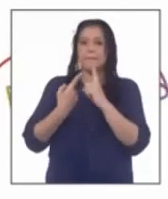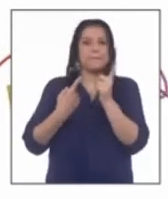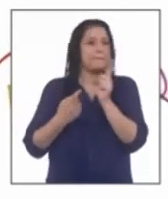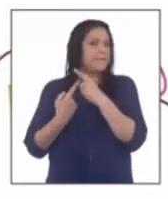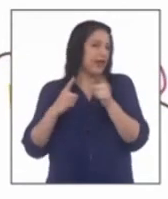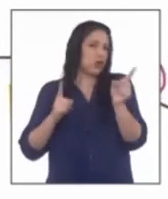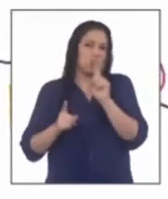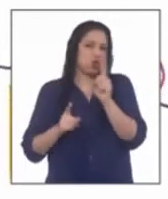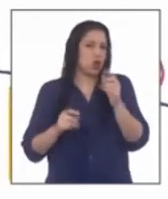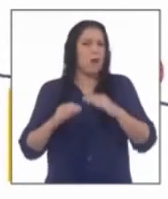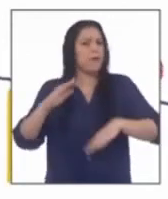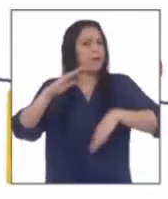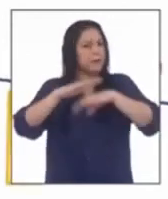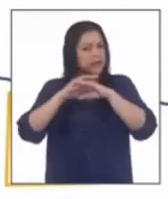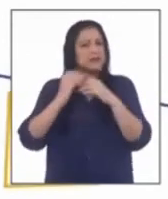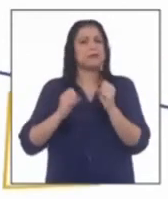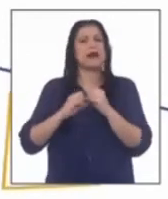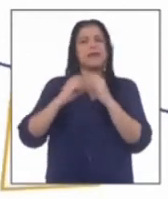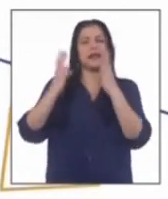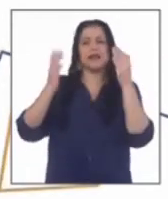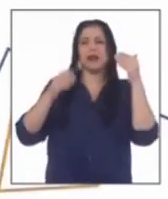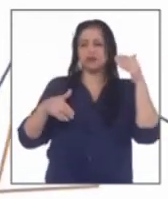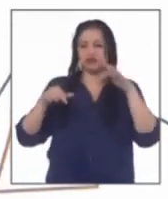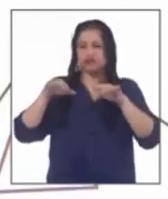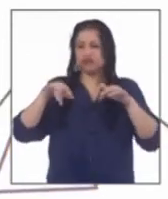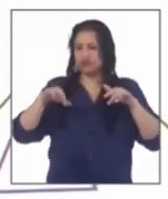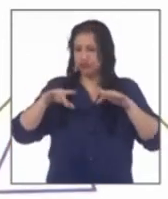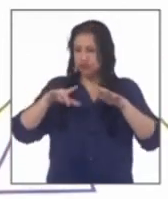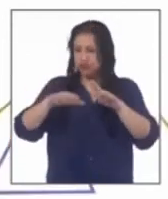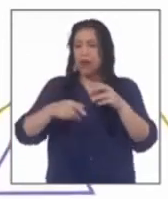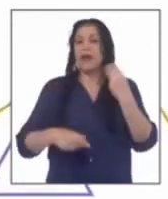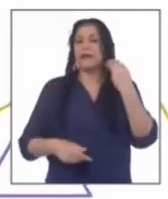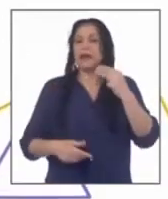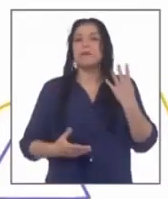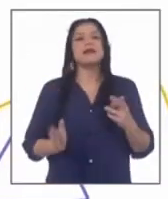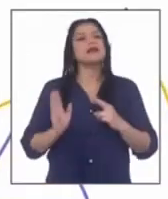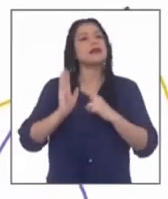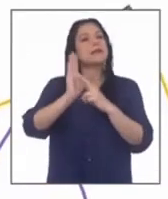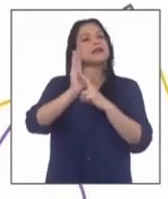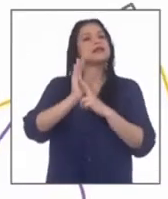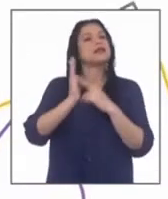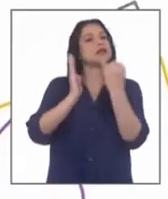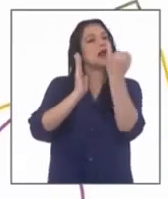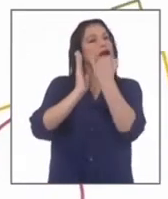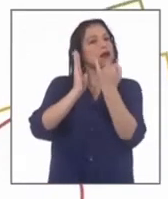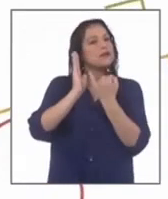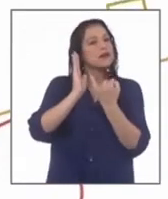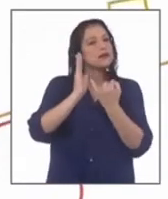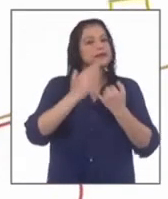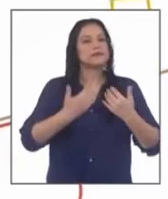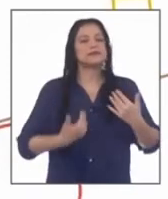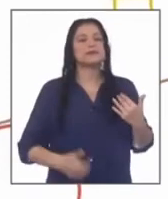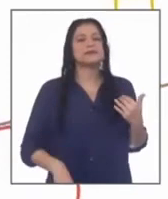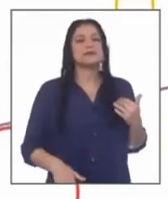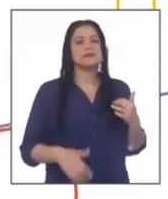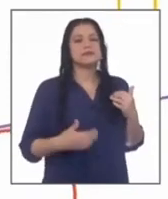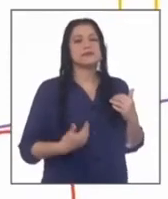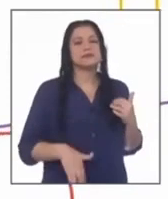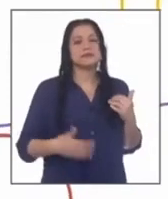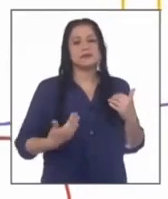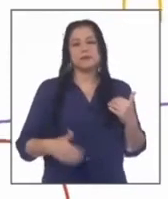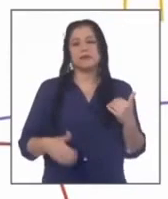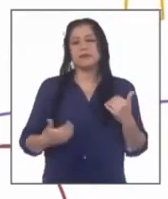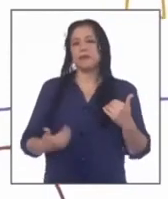la cantidad máxima de los asistentes del día martes? Represéntala gráficamente.